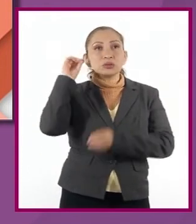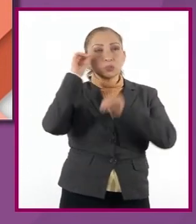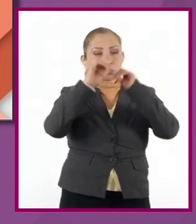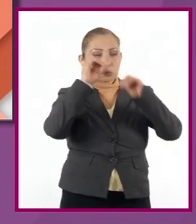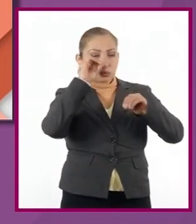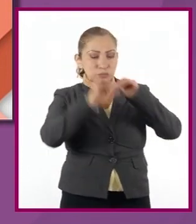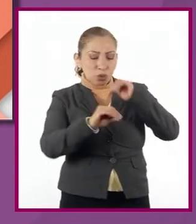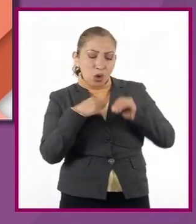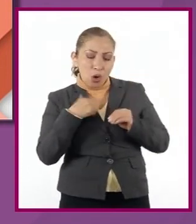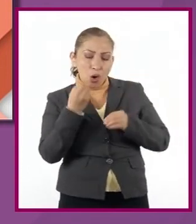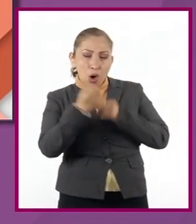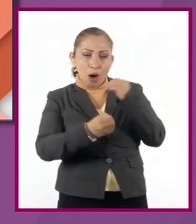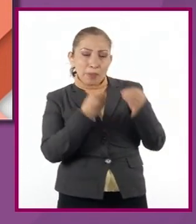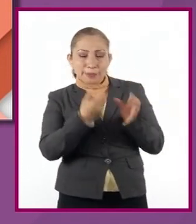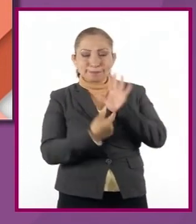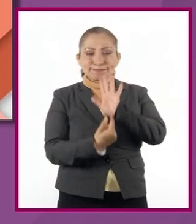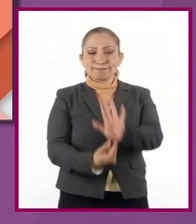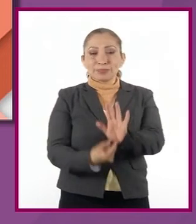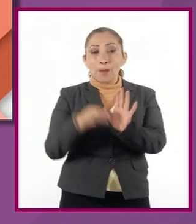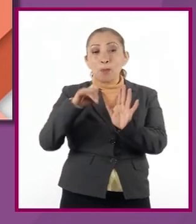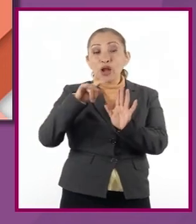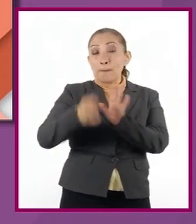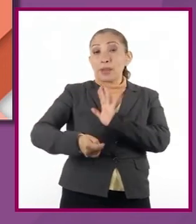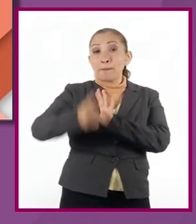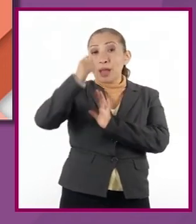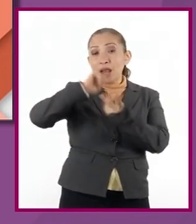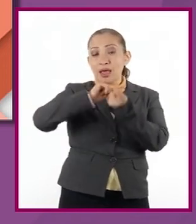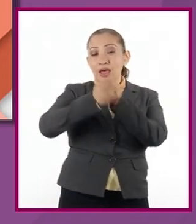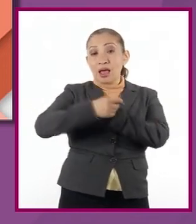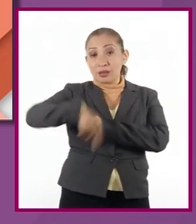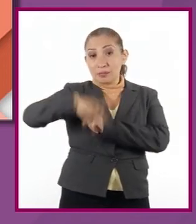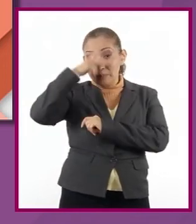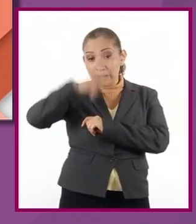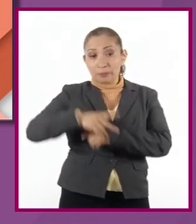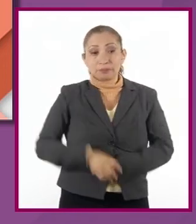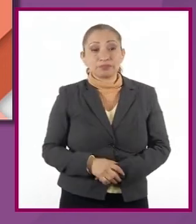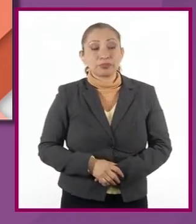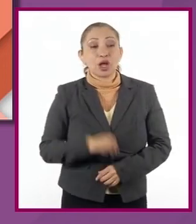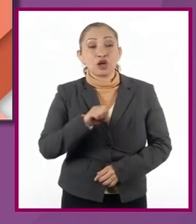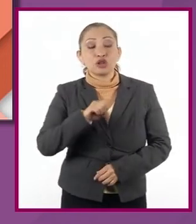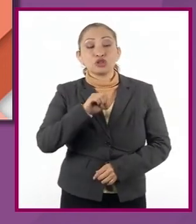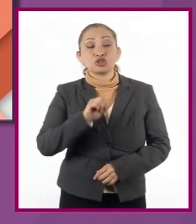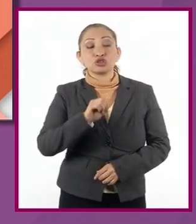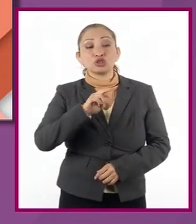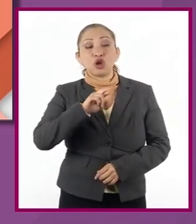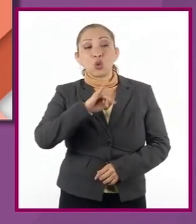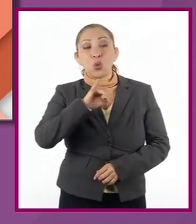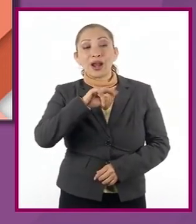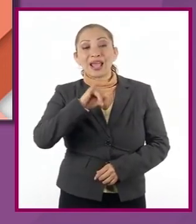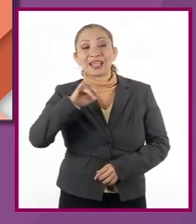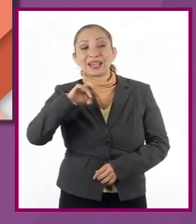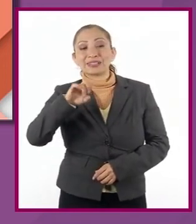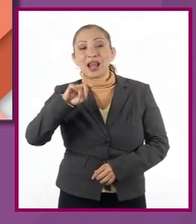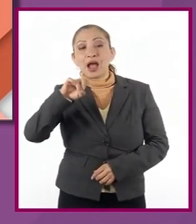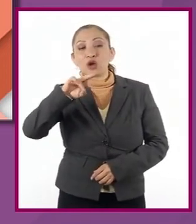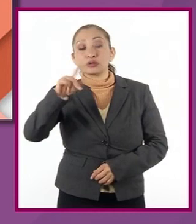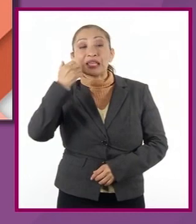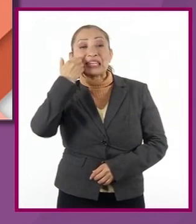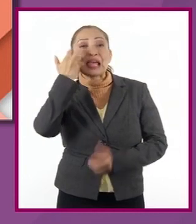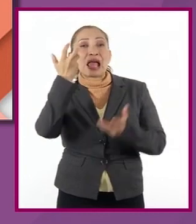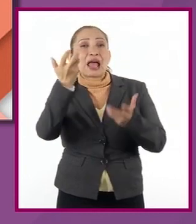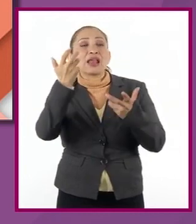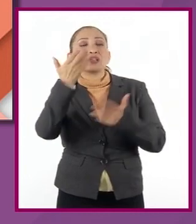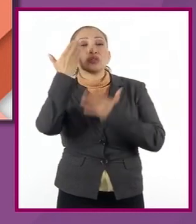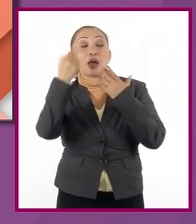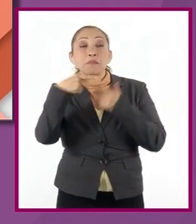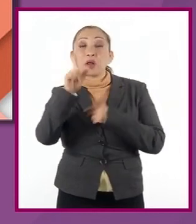obras de Molière y fue uno de los primeros en traducirlo en México. Sor Juana Inés de la Cruz quería estudiar, pero